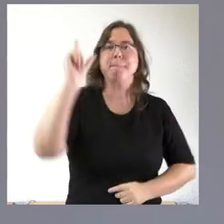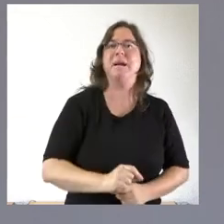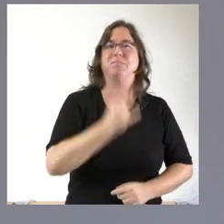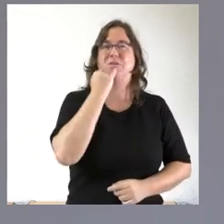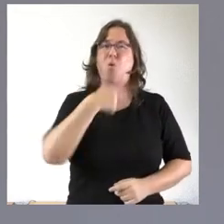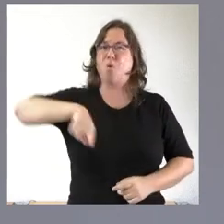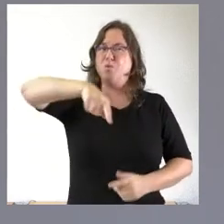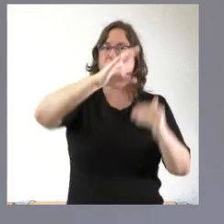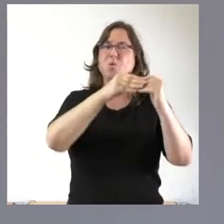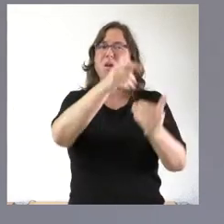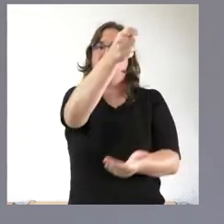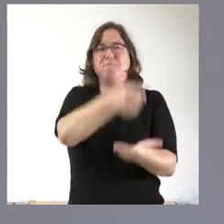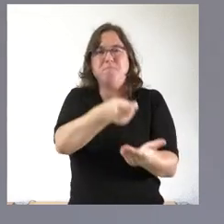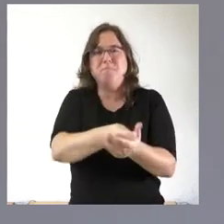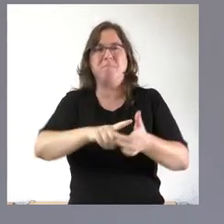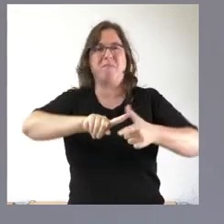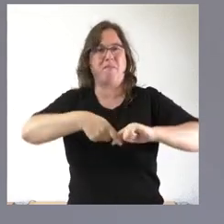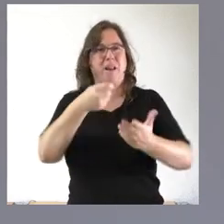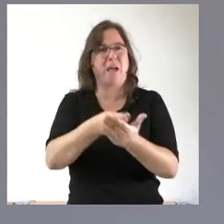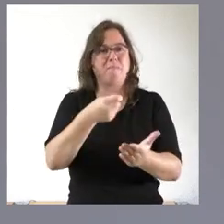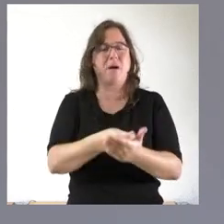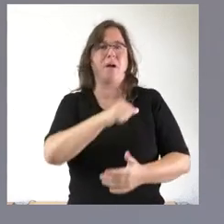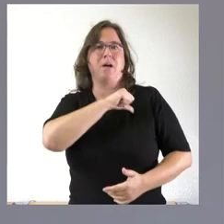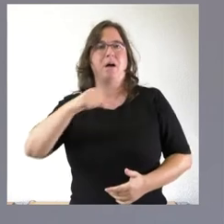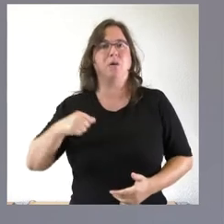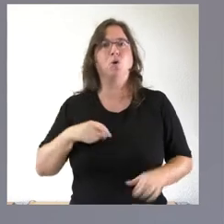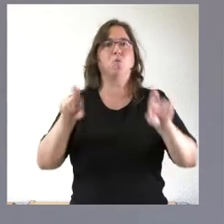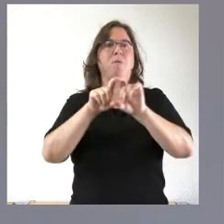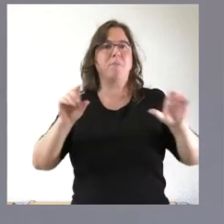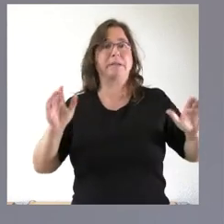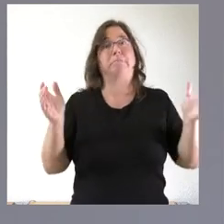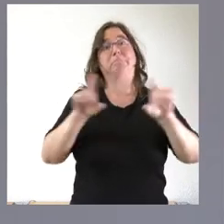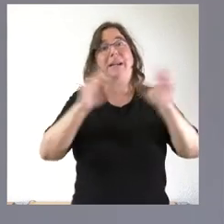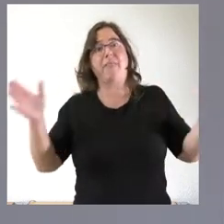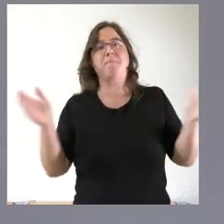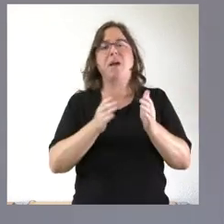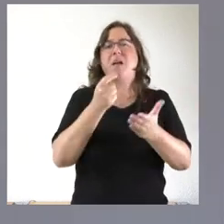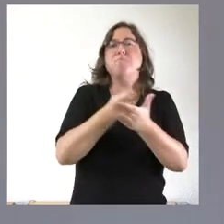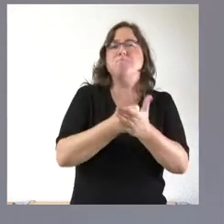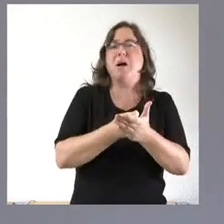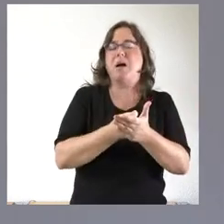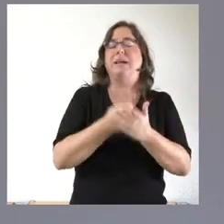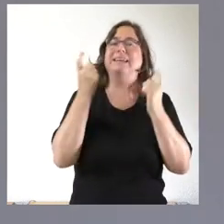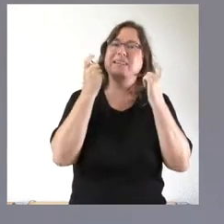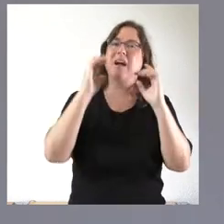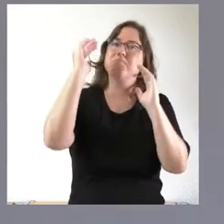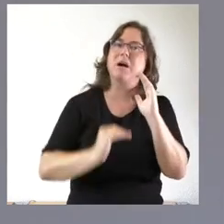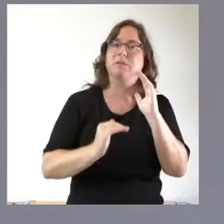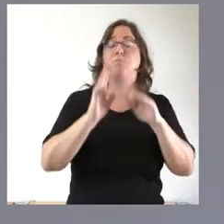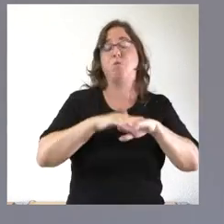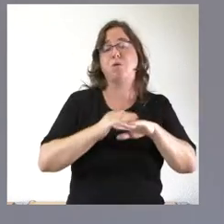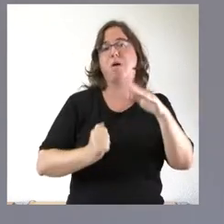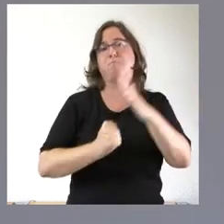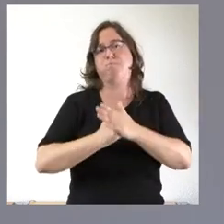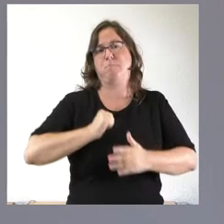los consumidores, las familias, los autónomos, las pymes y las empresas. En tercer lugar, nos parece que dentro de este contexto es